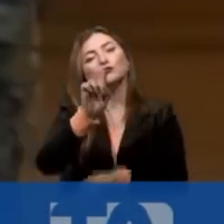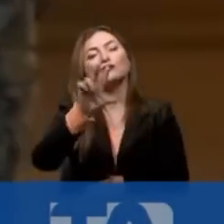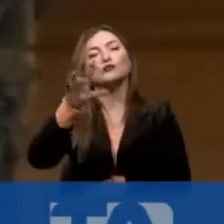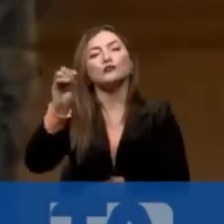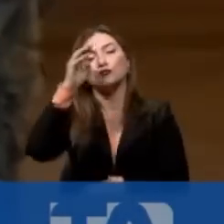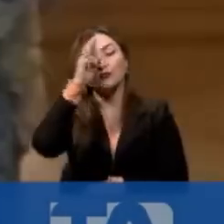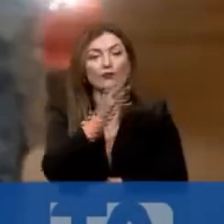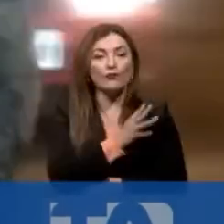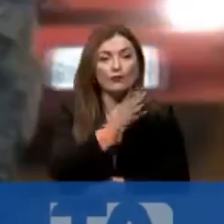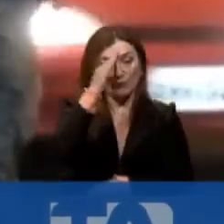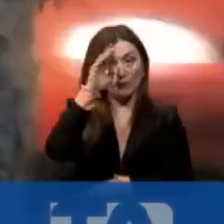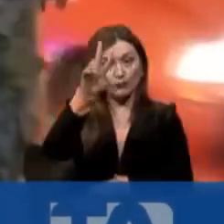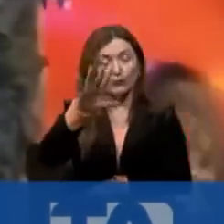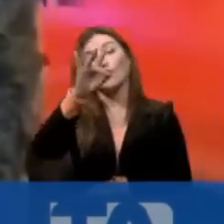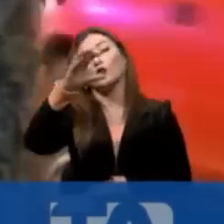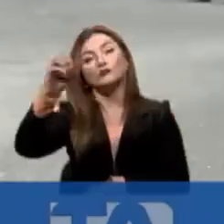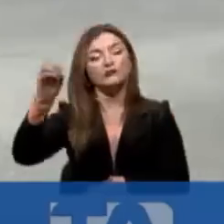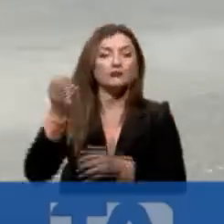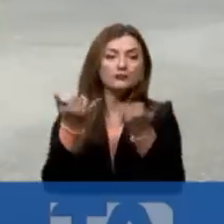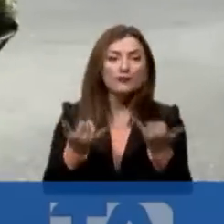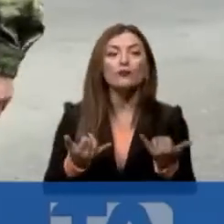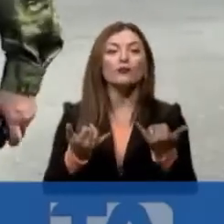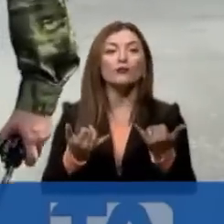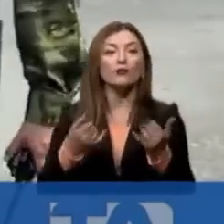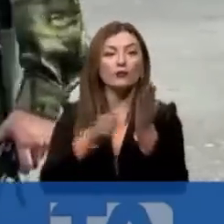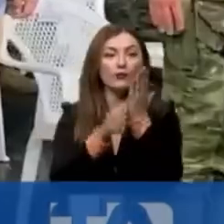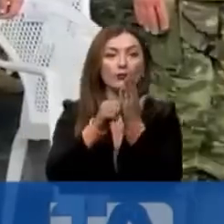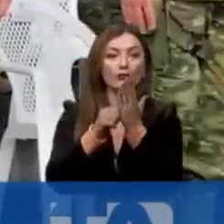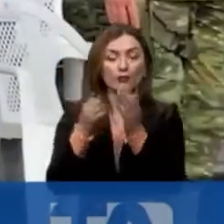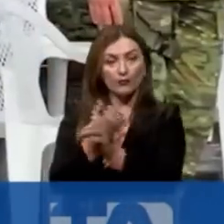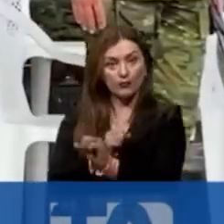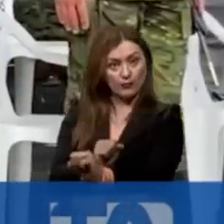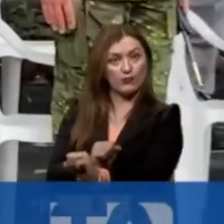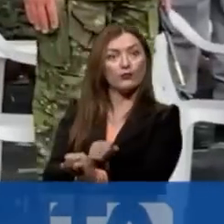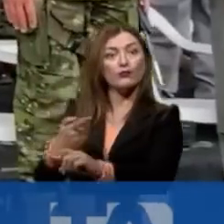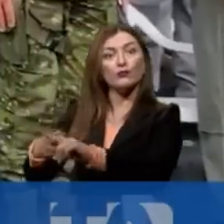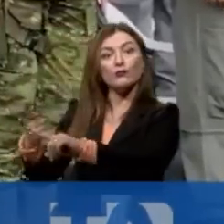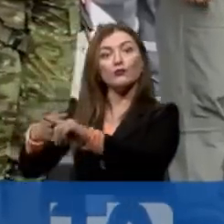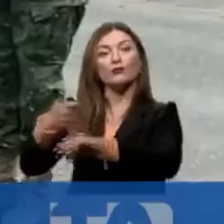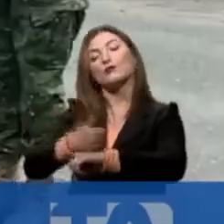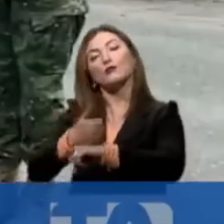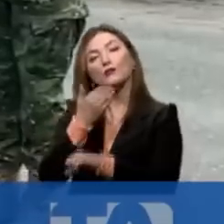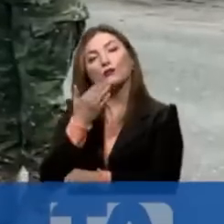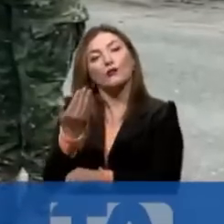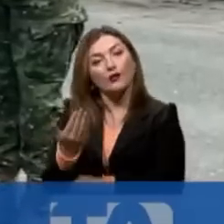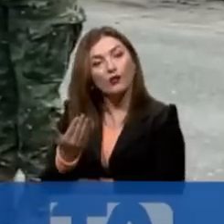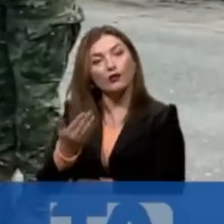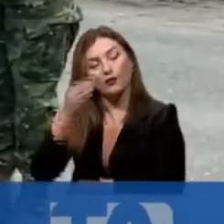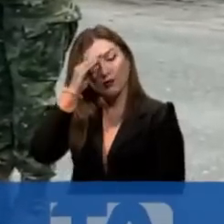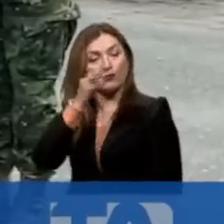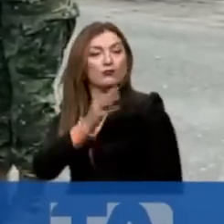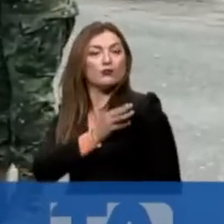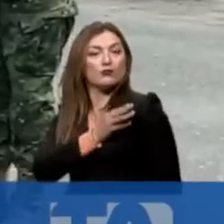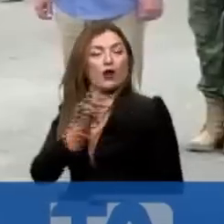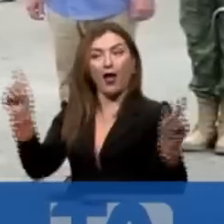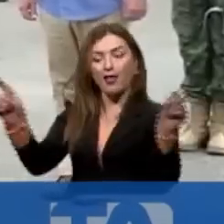y 800 policías. Es así que hoy, con la presencia del ministro de Defensa y las autoridades locales, se llevó a cabo la ceremonia militar por el